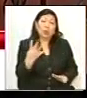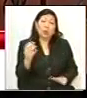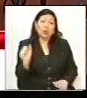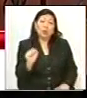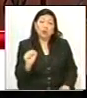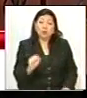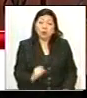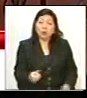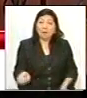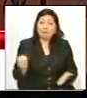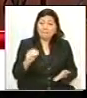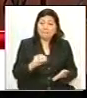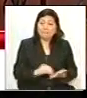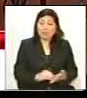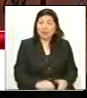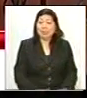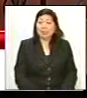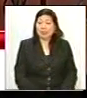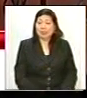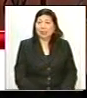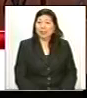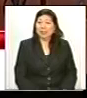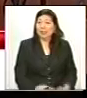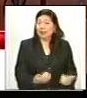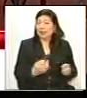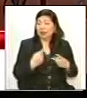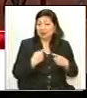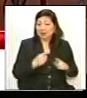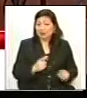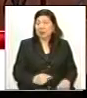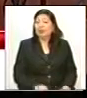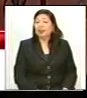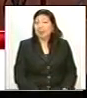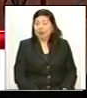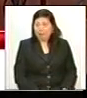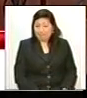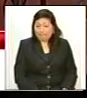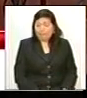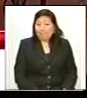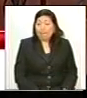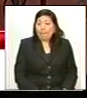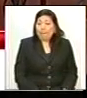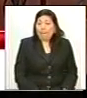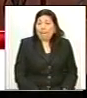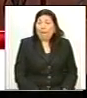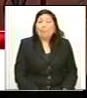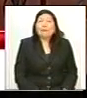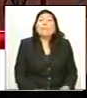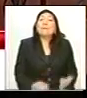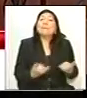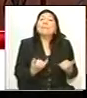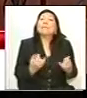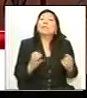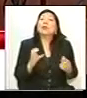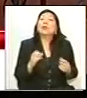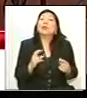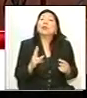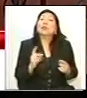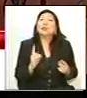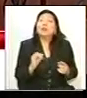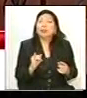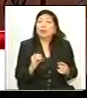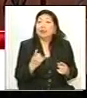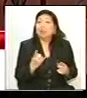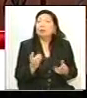5.889.034 soles en adicionales de obra, ¿no? Este es un informe de la propia, uh-huh, la propia institución. Ahora, la Contraloría ha identificado si